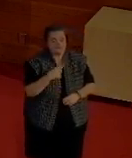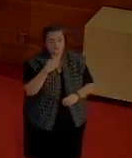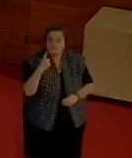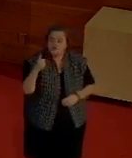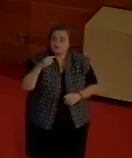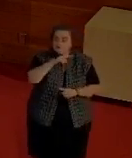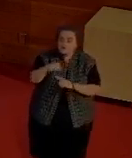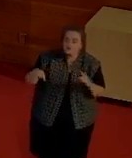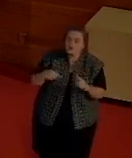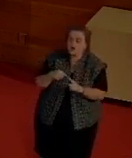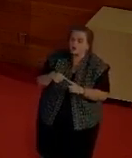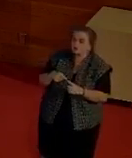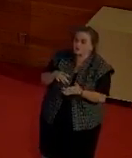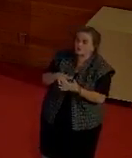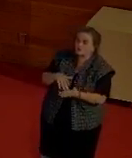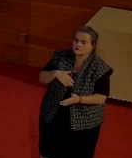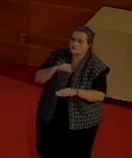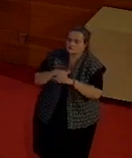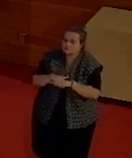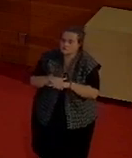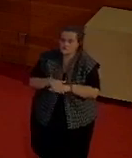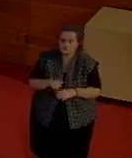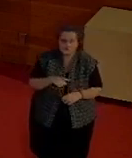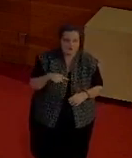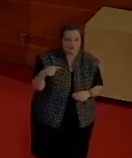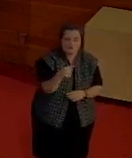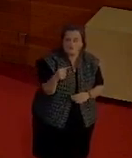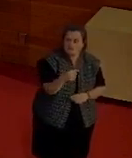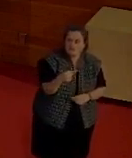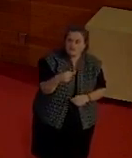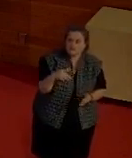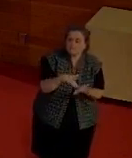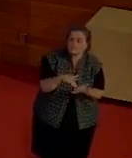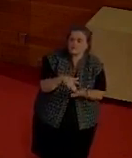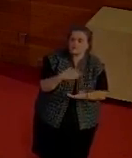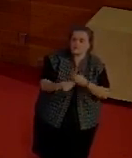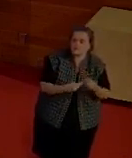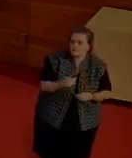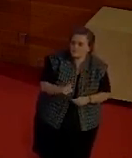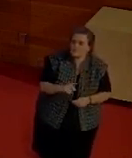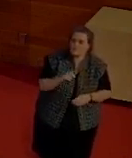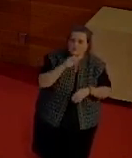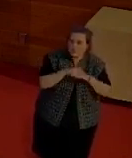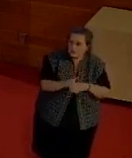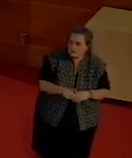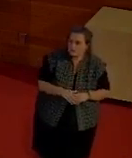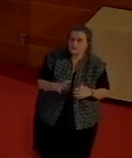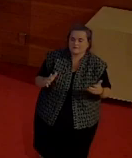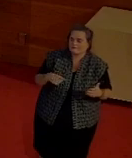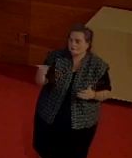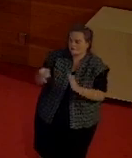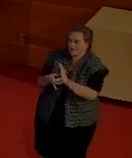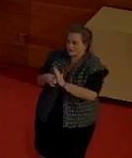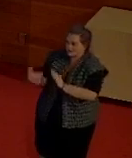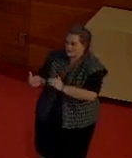occidentales nunca montaron la escuela pero se me está viniendo abajo si es que tus calidades es que tu forma de funcionar encima traes